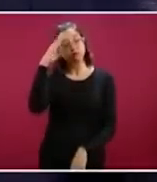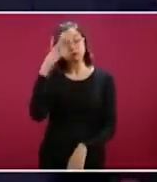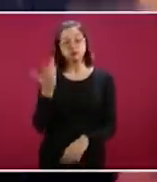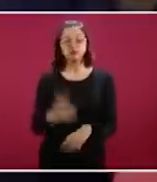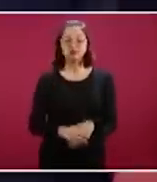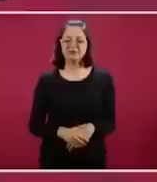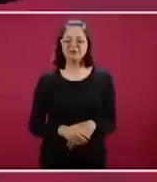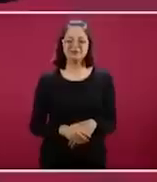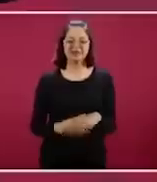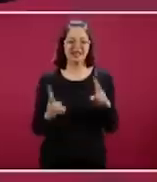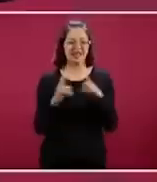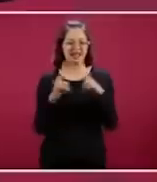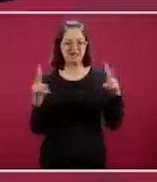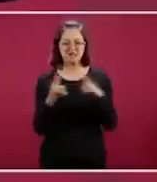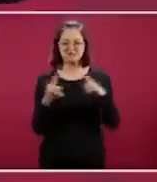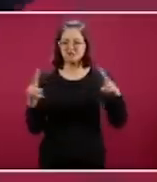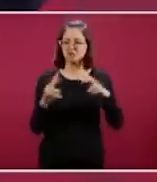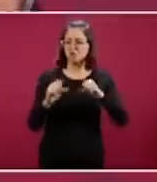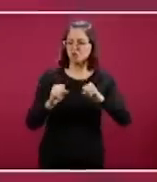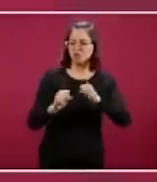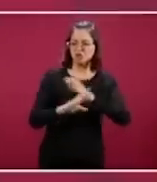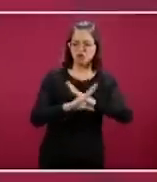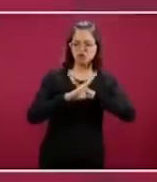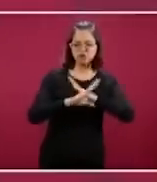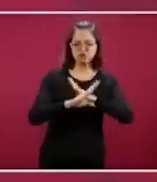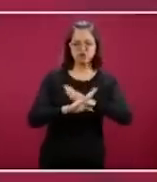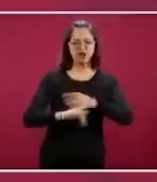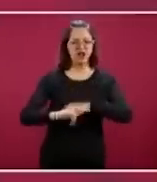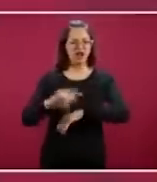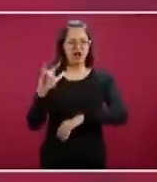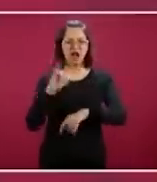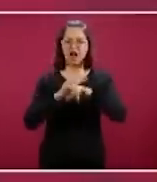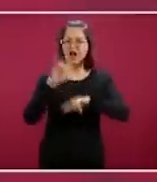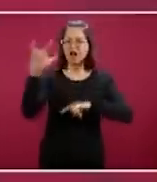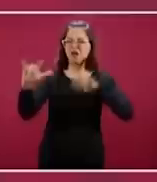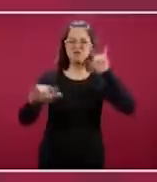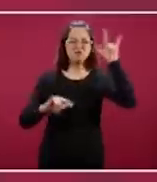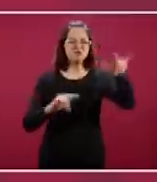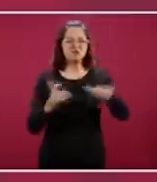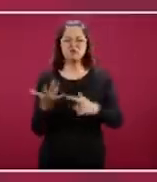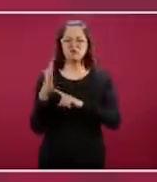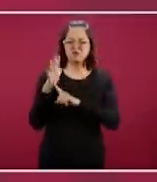cientos de camionetas blindadas, aviones, helicópteros,